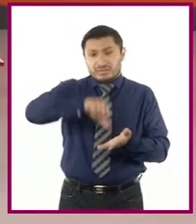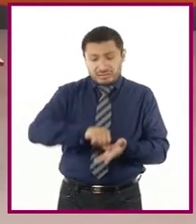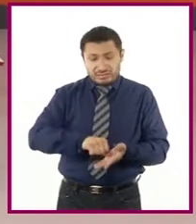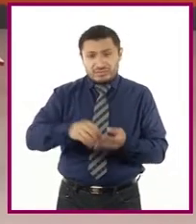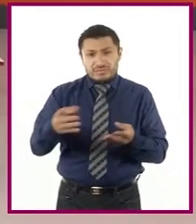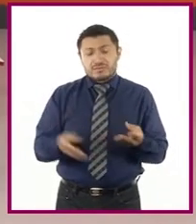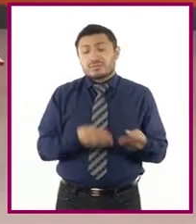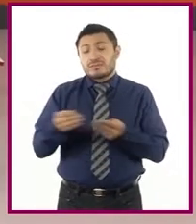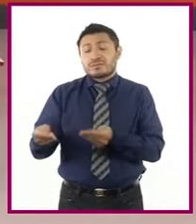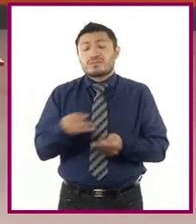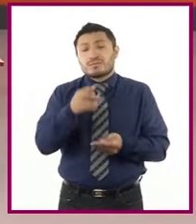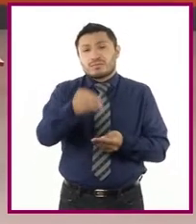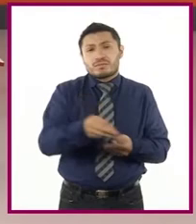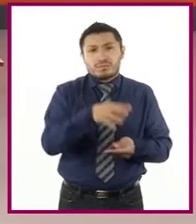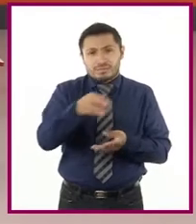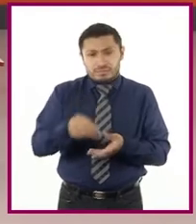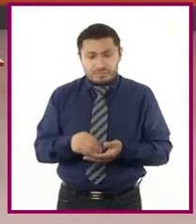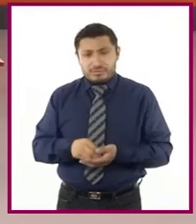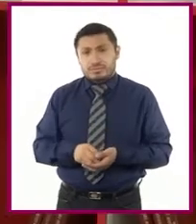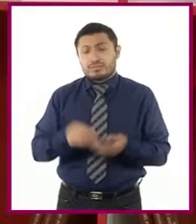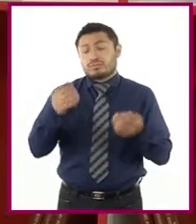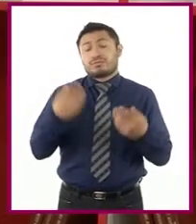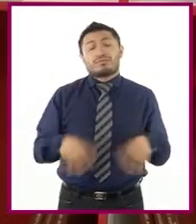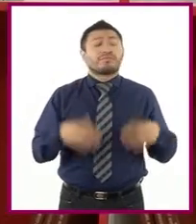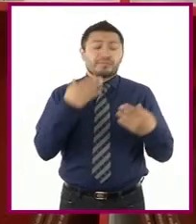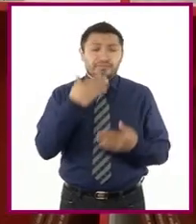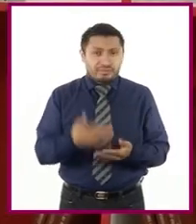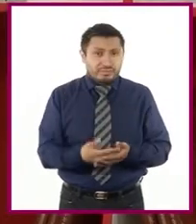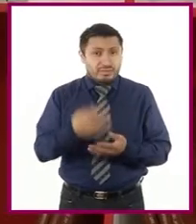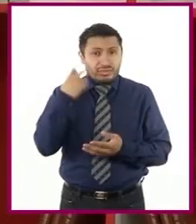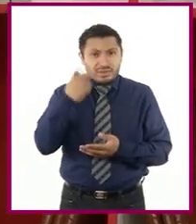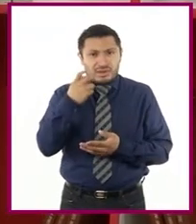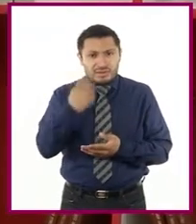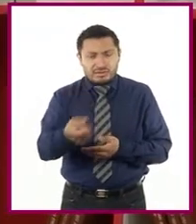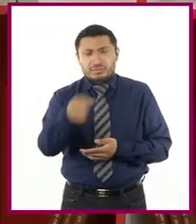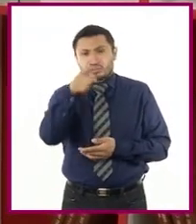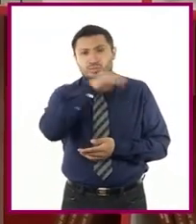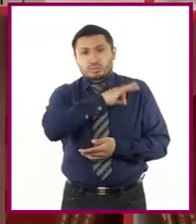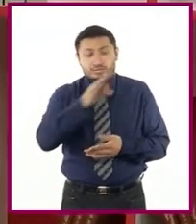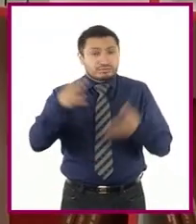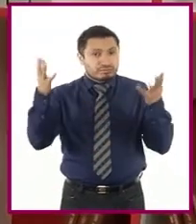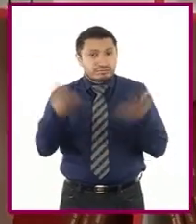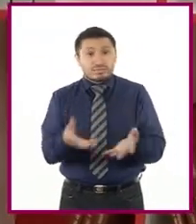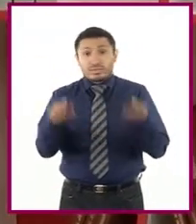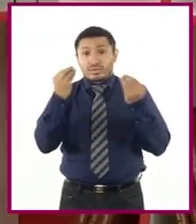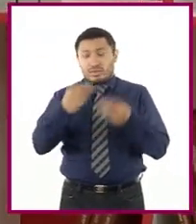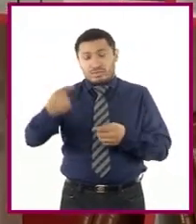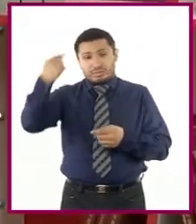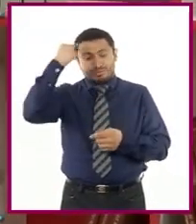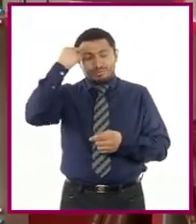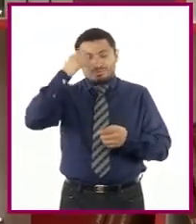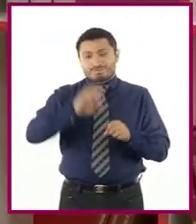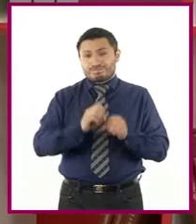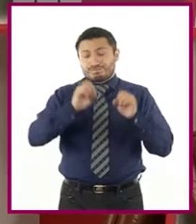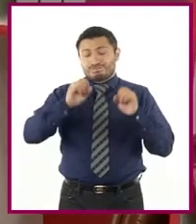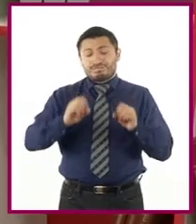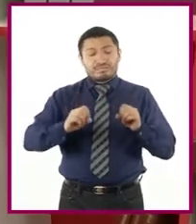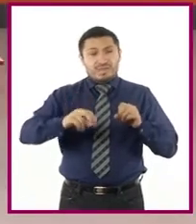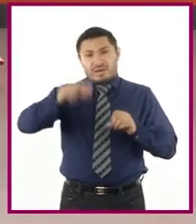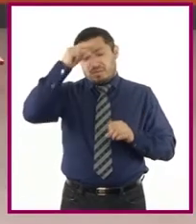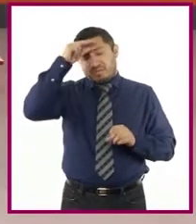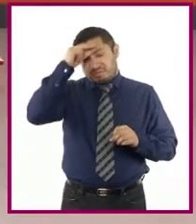ellas. ¡Increíble! Esto es lo que pueden hacer muchas mentes brillantes pensando